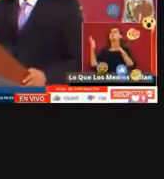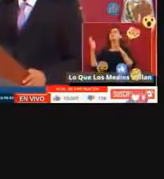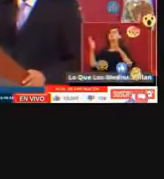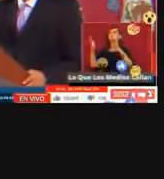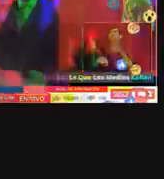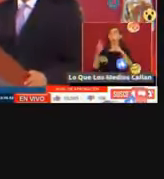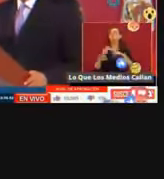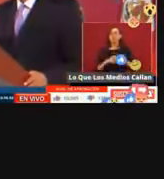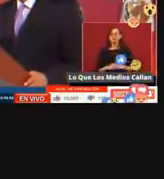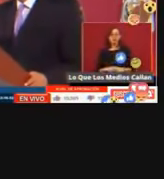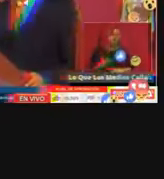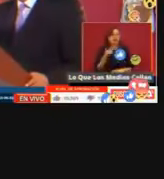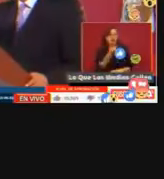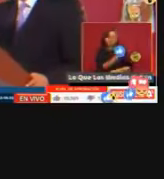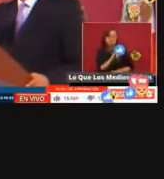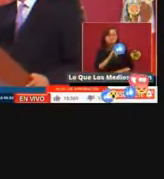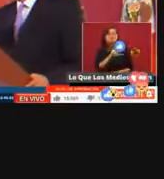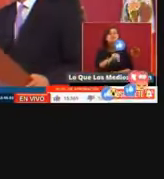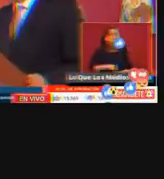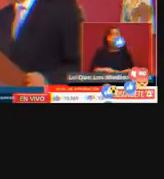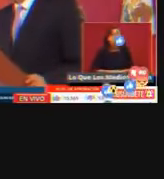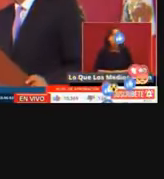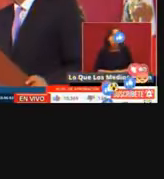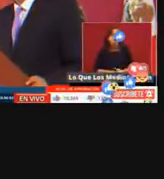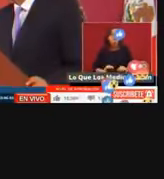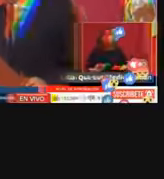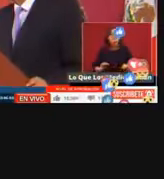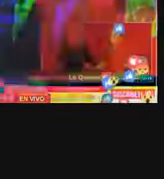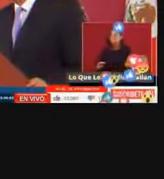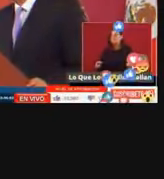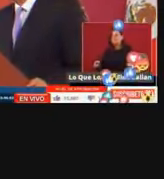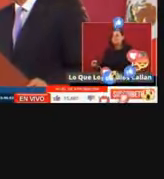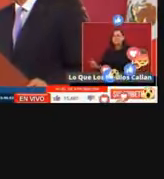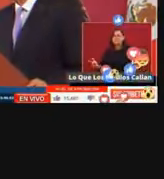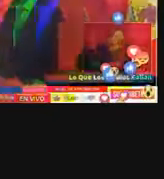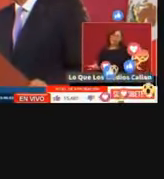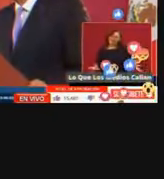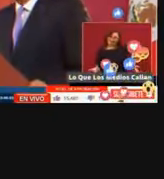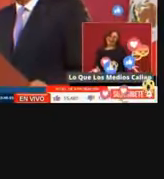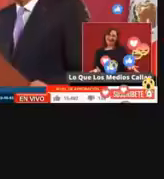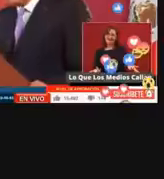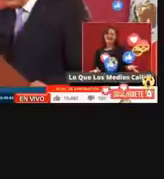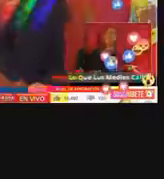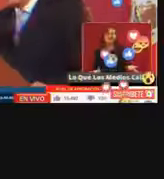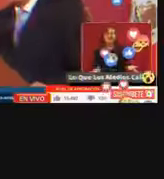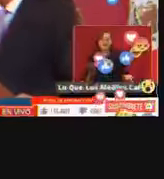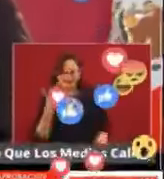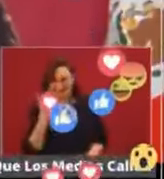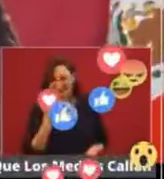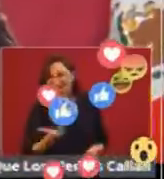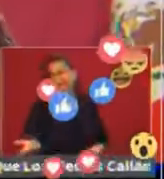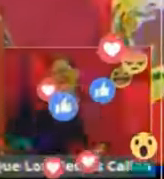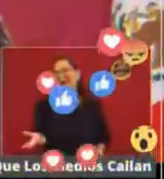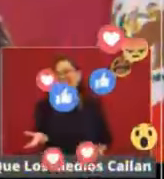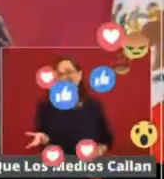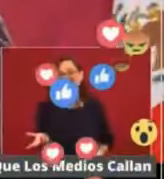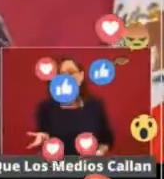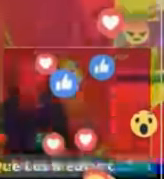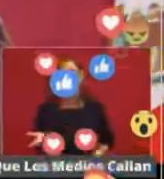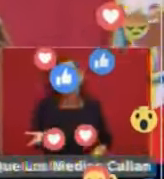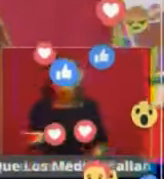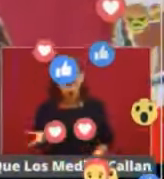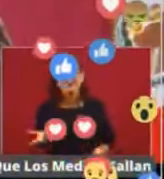explícate. Por favor, no todos somos pendejos. Unos, pues tenemos, pero somos pendejos. Como